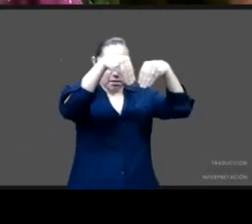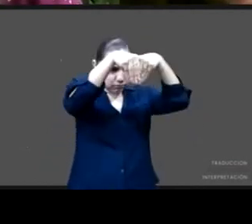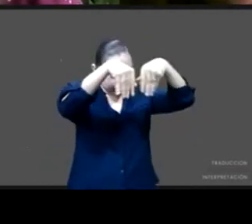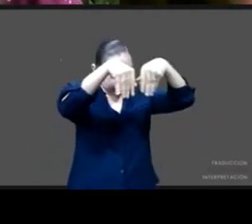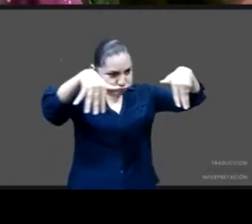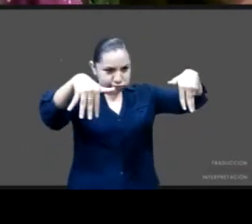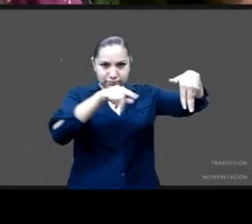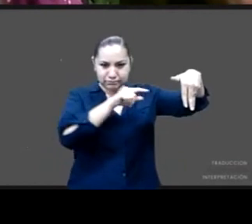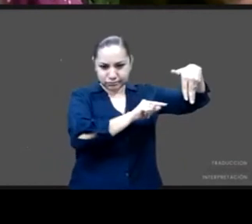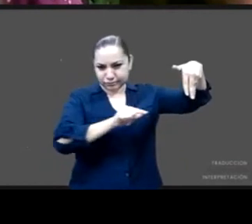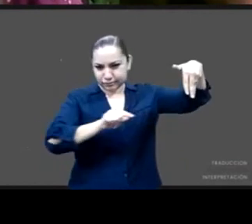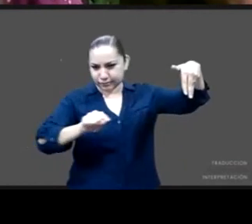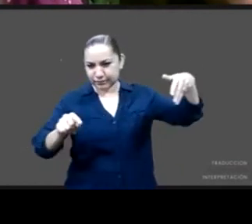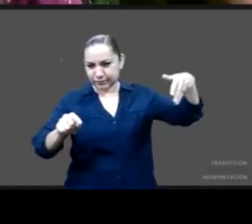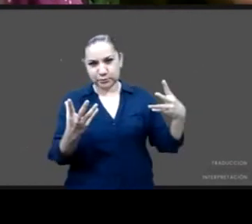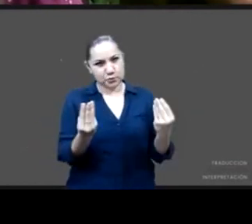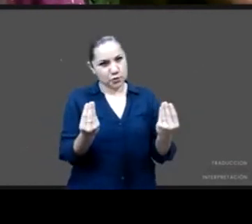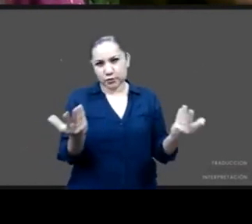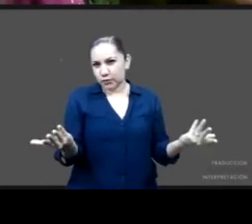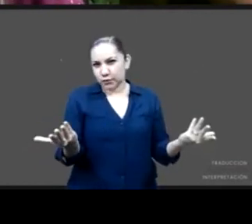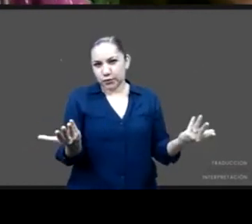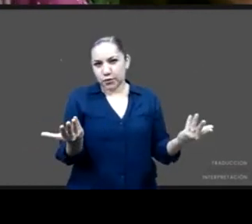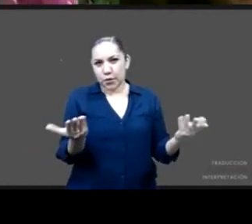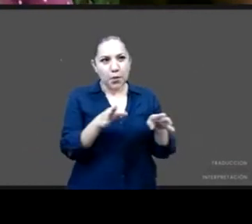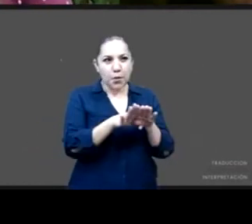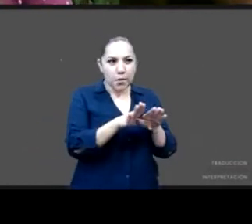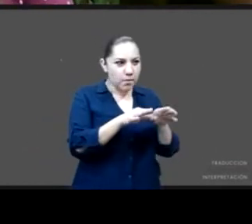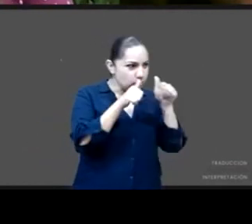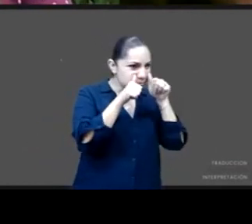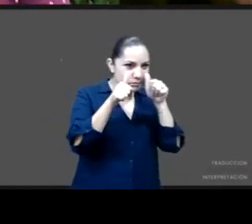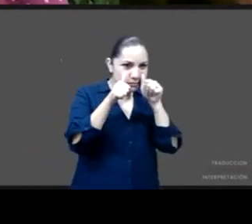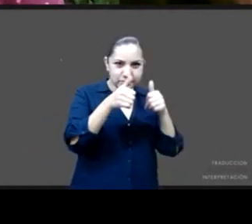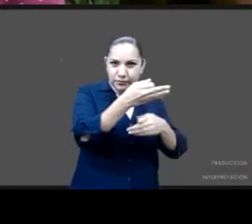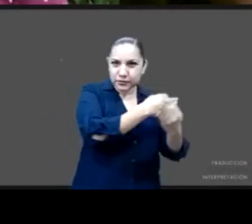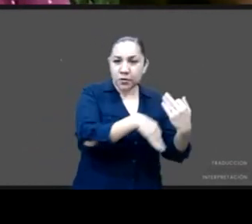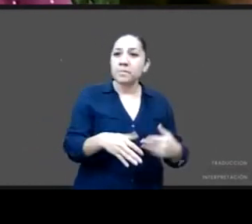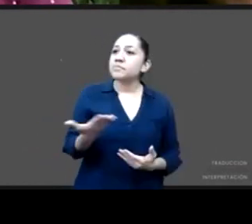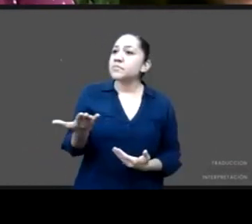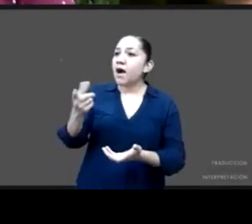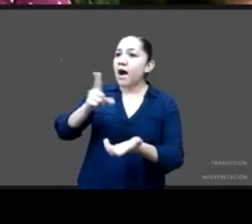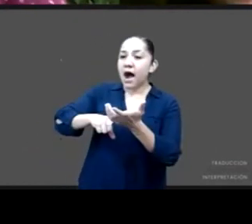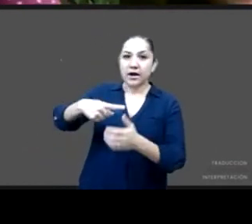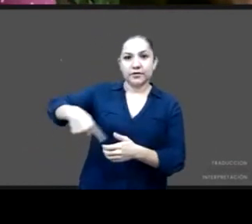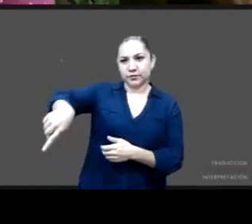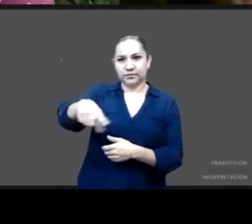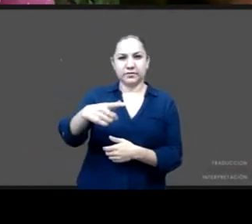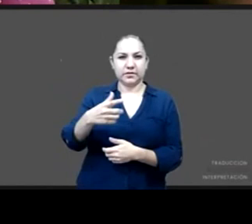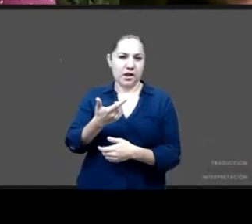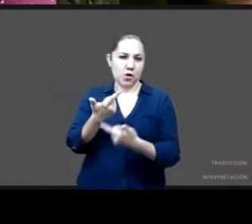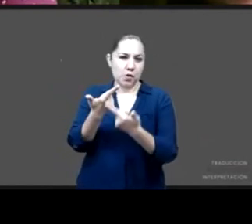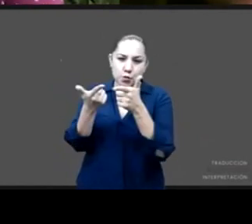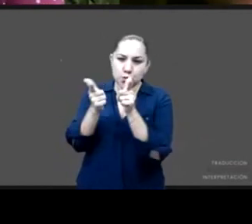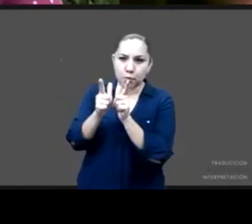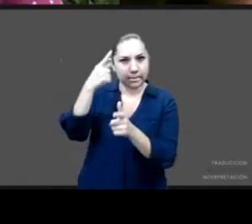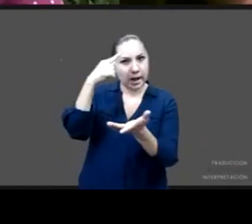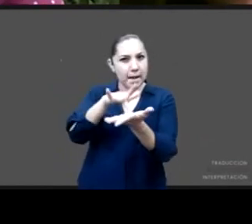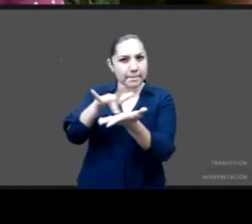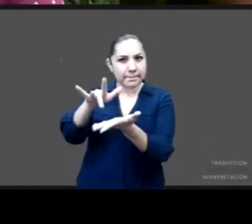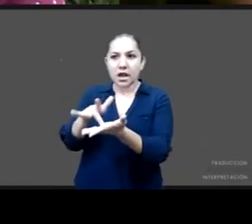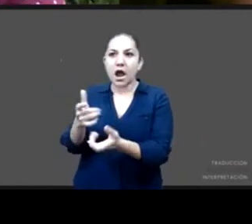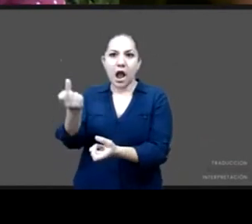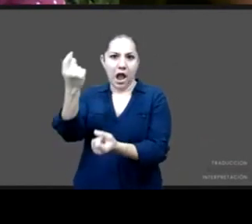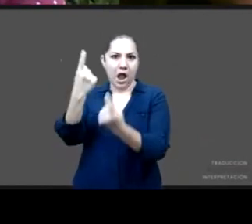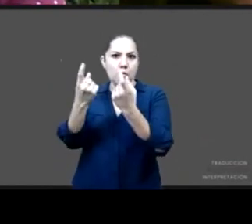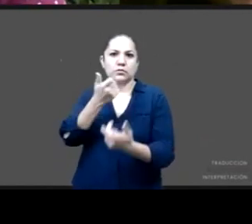a un grupo de ayuda para jóvenes que desertan de la escuela por diferentes motivos? buenas tardes en la comunidad del